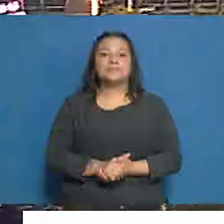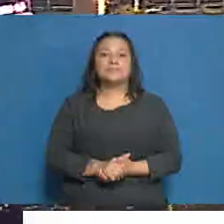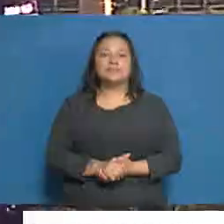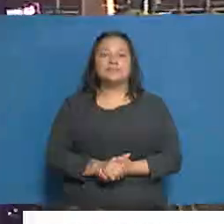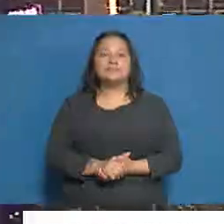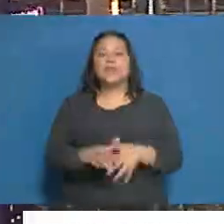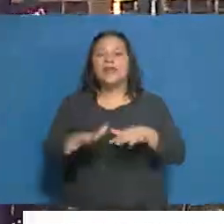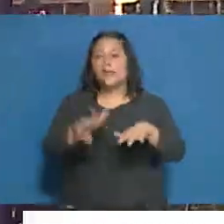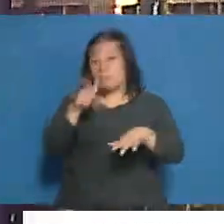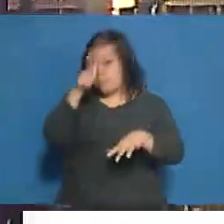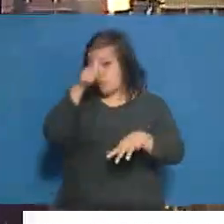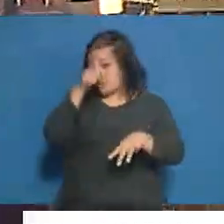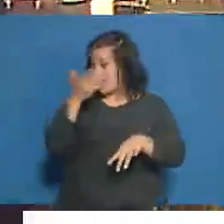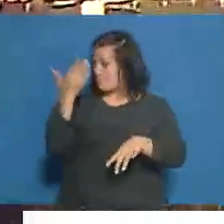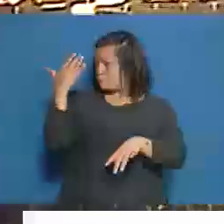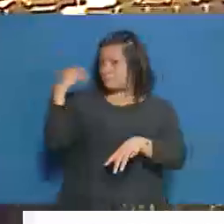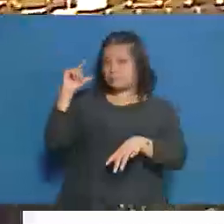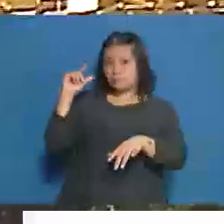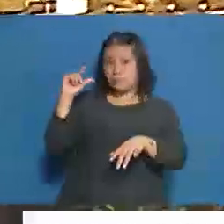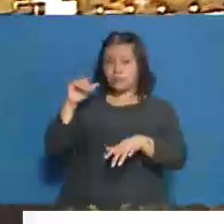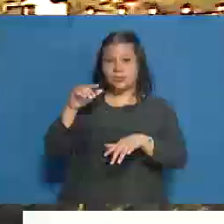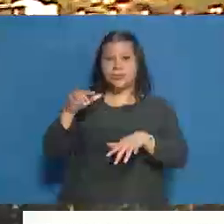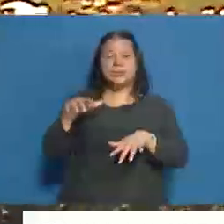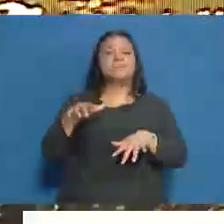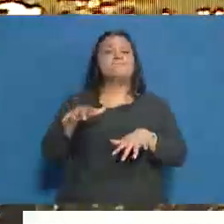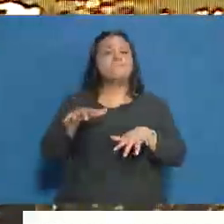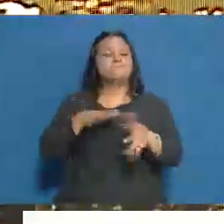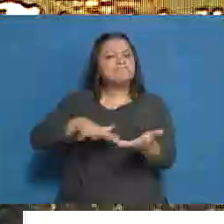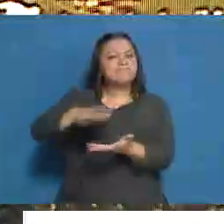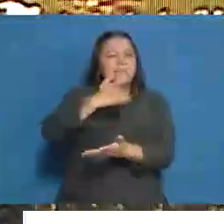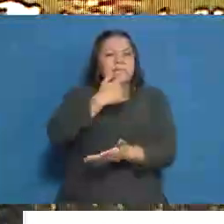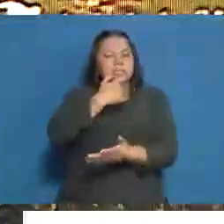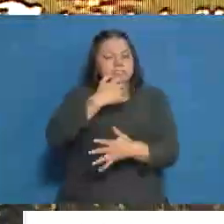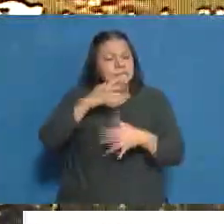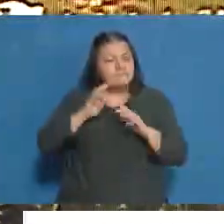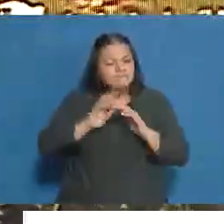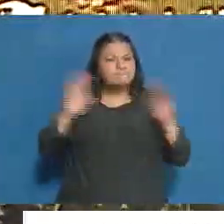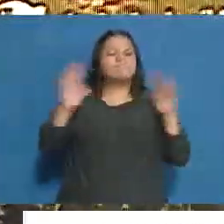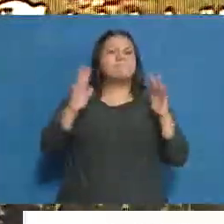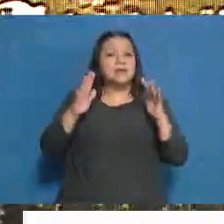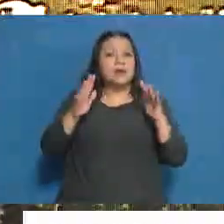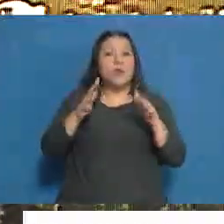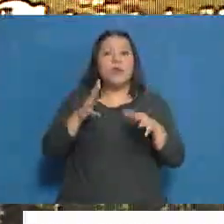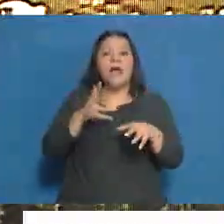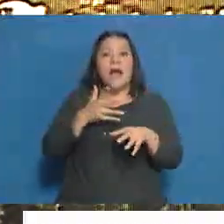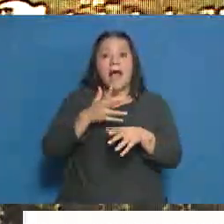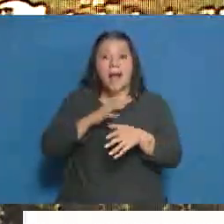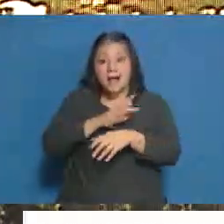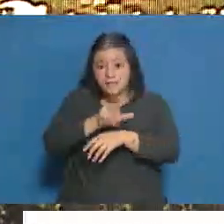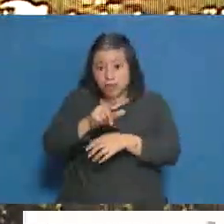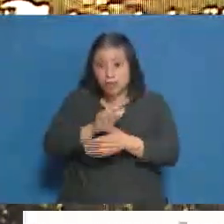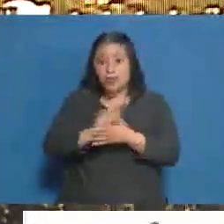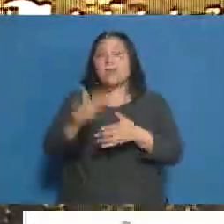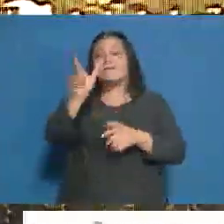Y hay un hecho policial que en los últimos días ha conmovido mucho a la provincia, un nuevo asalto con una persona gravemente